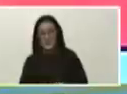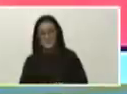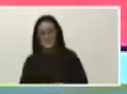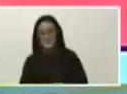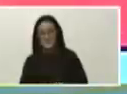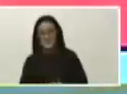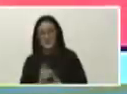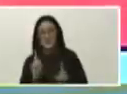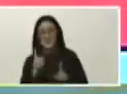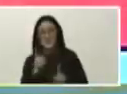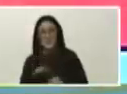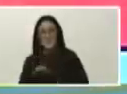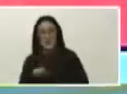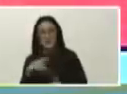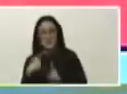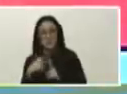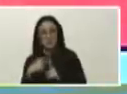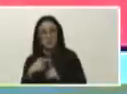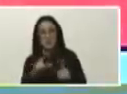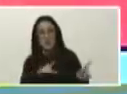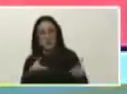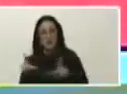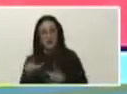Hemos dado un primer paso positivo